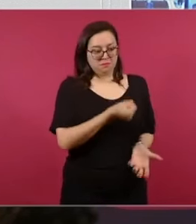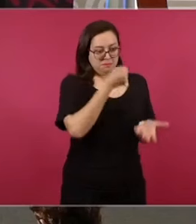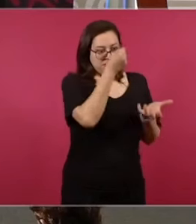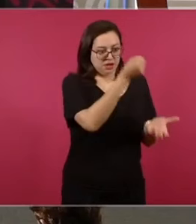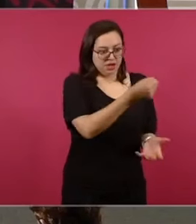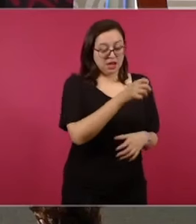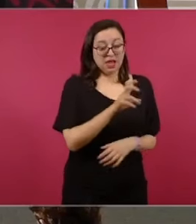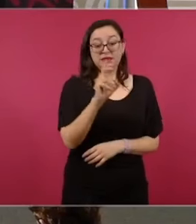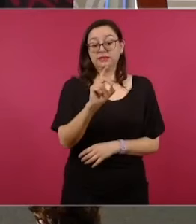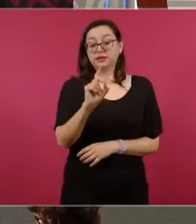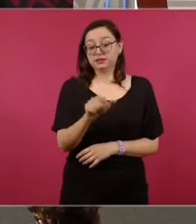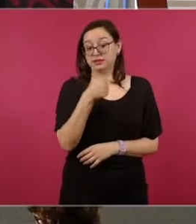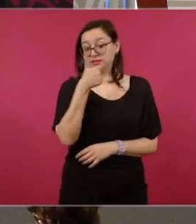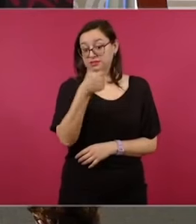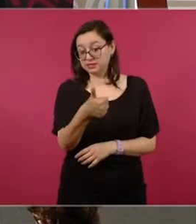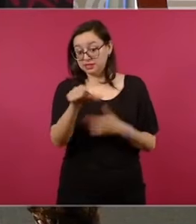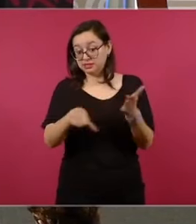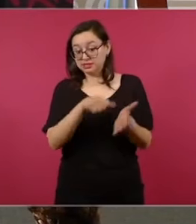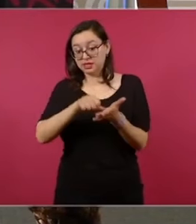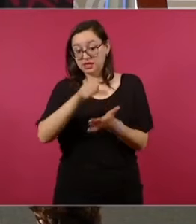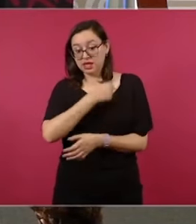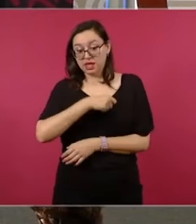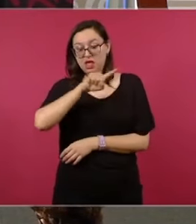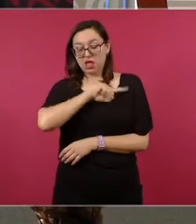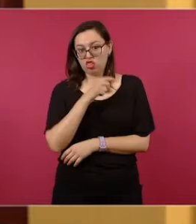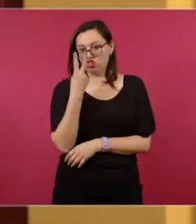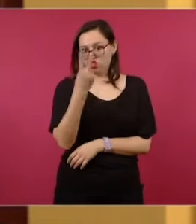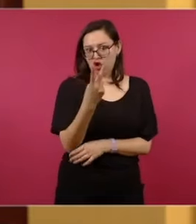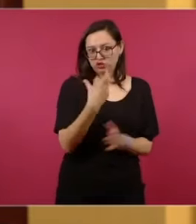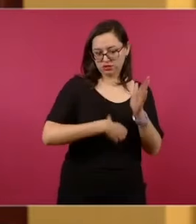de las de dos núcleos o dos consultorios que reciben